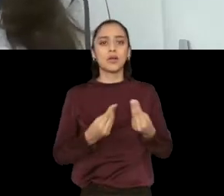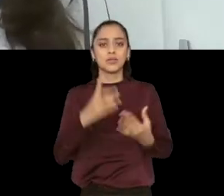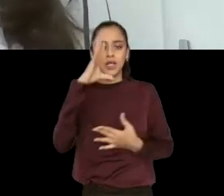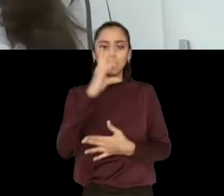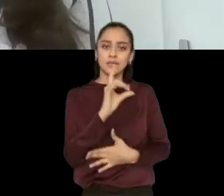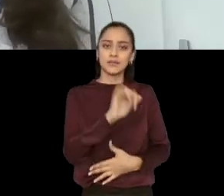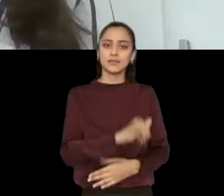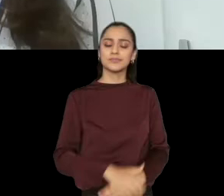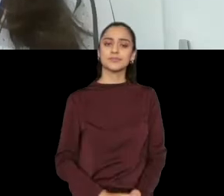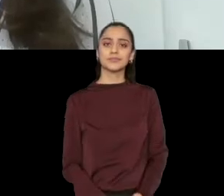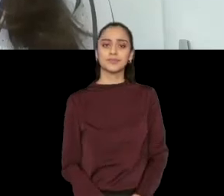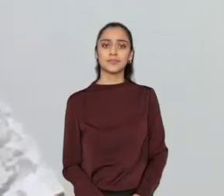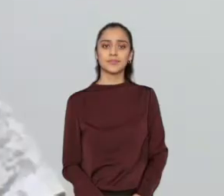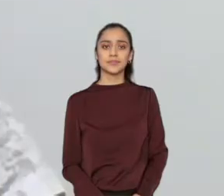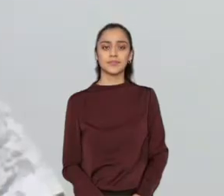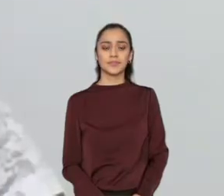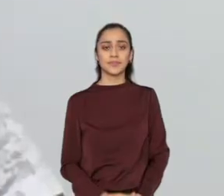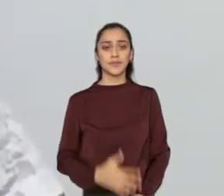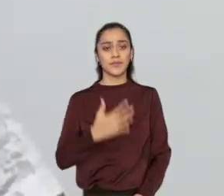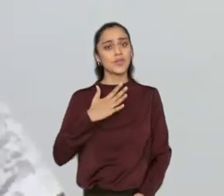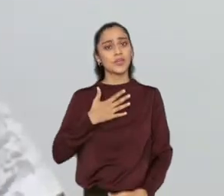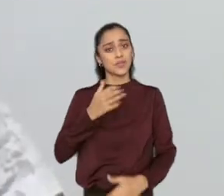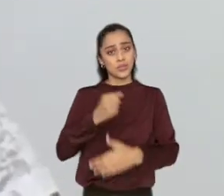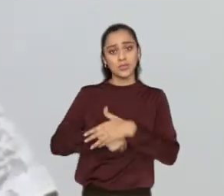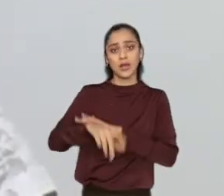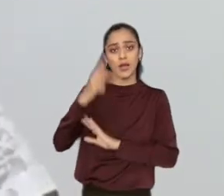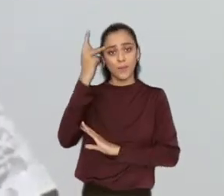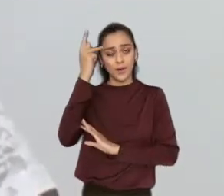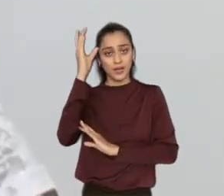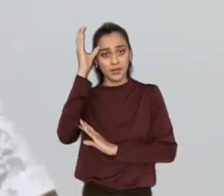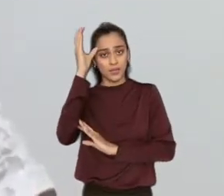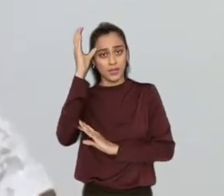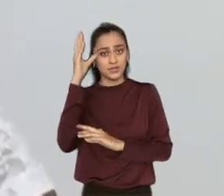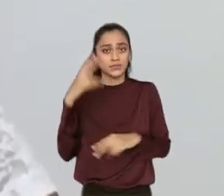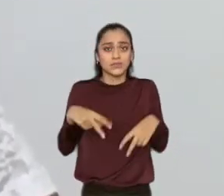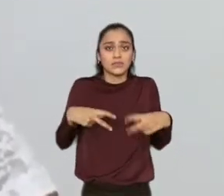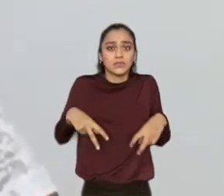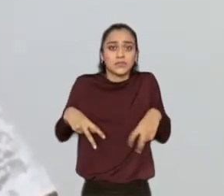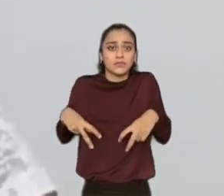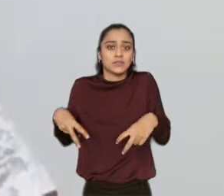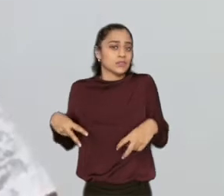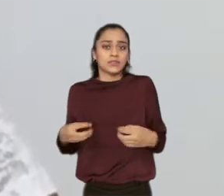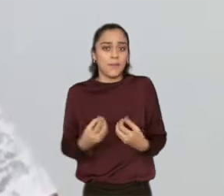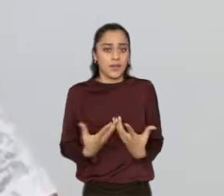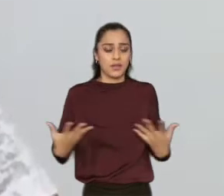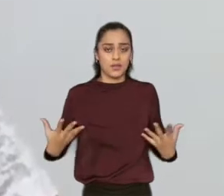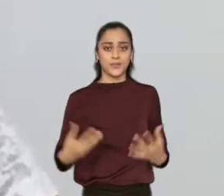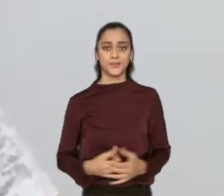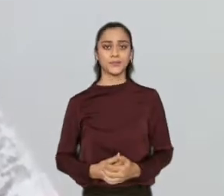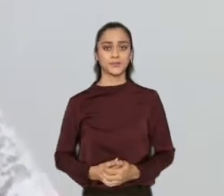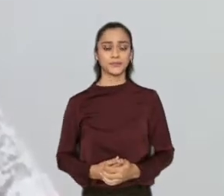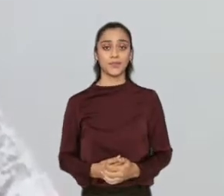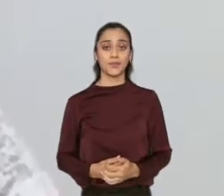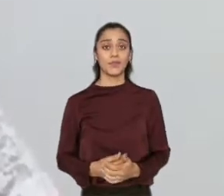decidiste? Como yo nací con parálisis cerebral, yo temblaba demasiado. Y